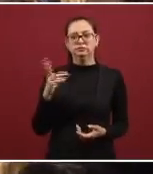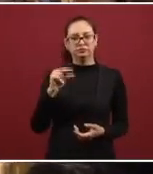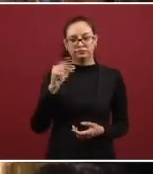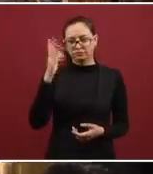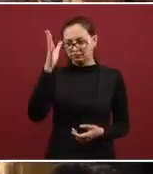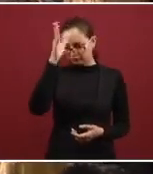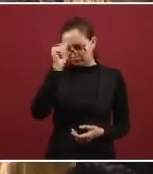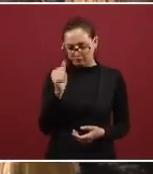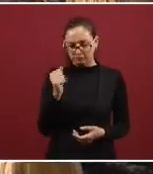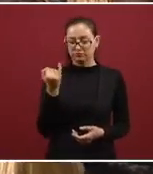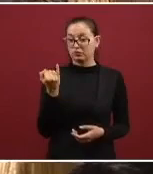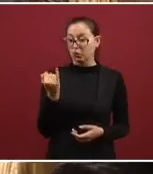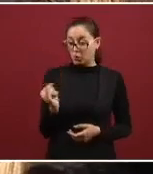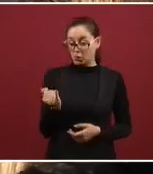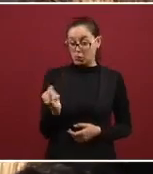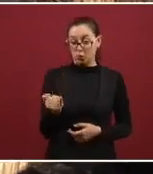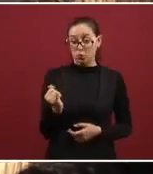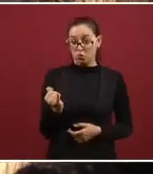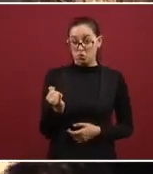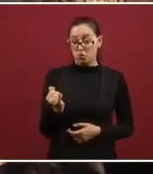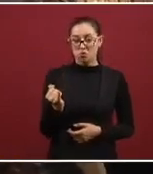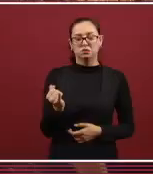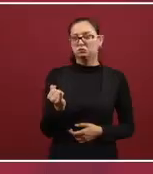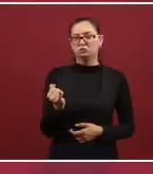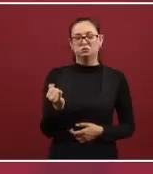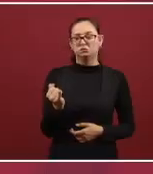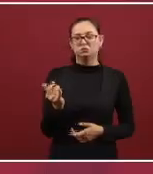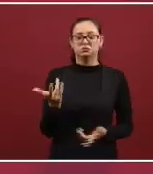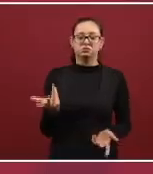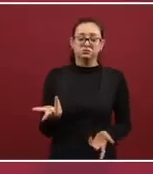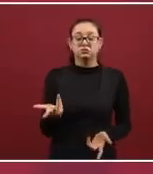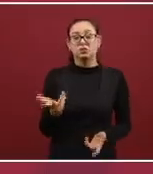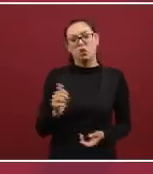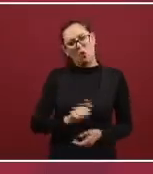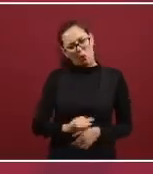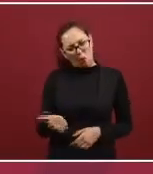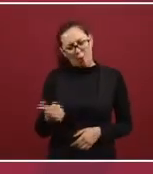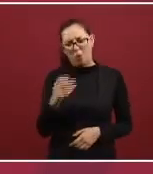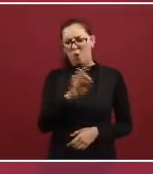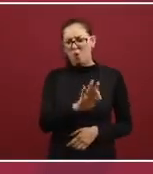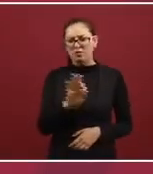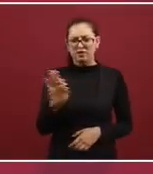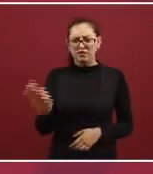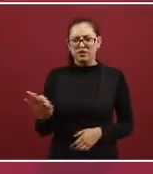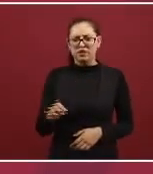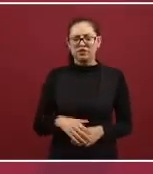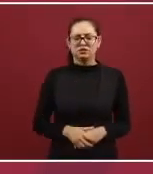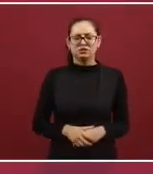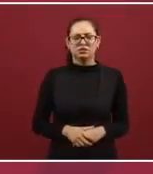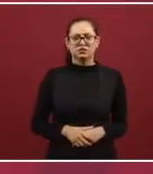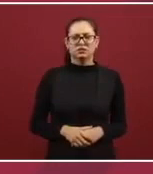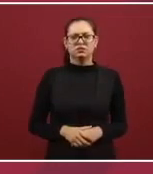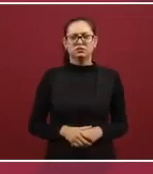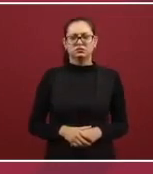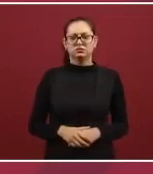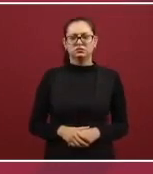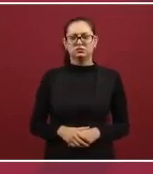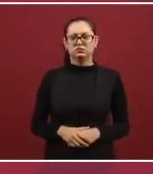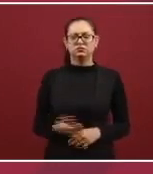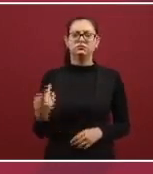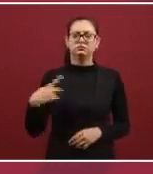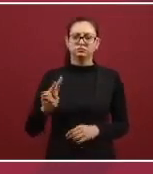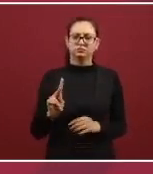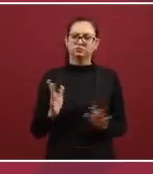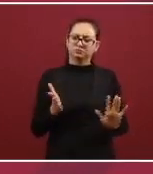junio, que serían las elecciones intermedias, pues se podría ver otra fecha, nada más que se haga el